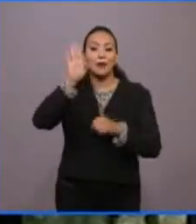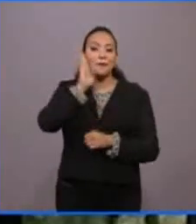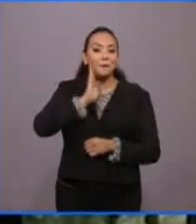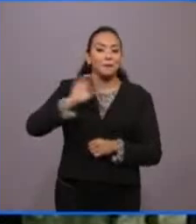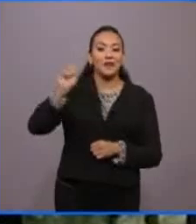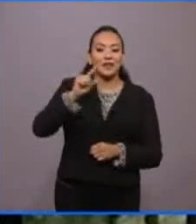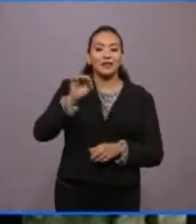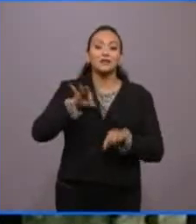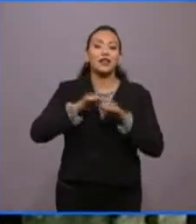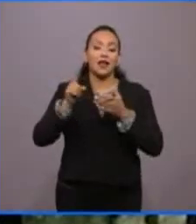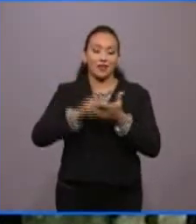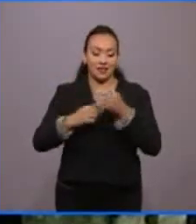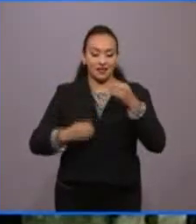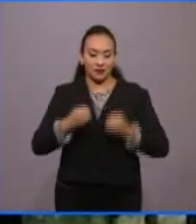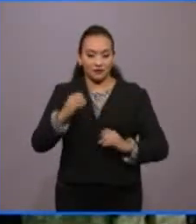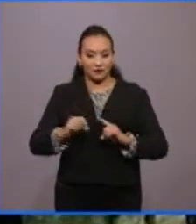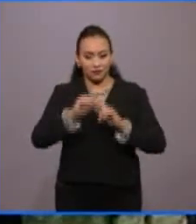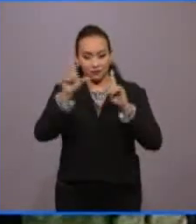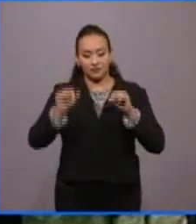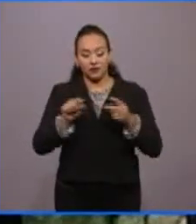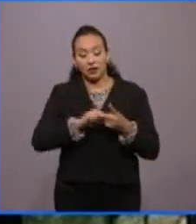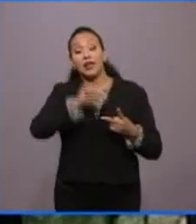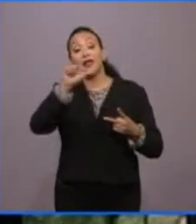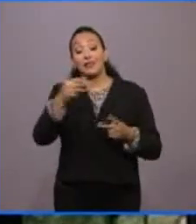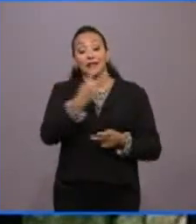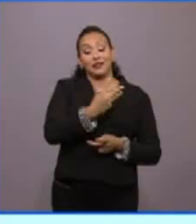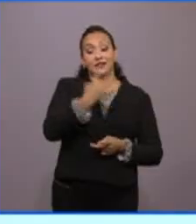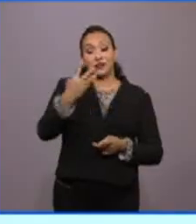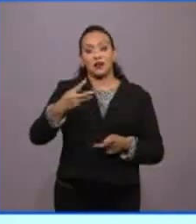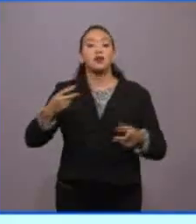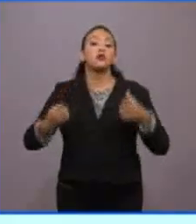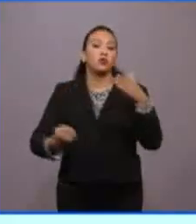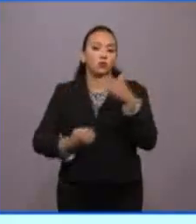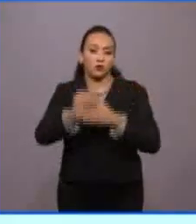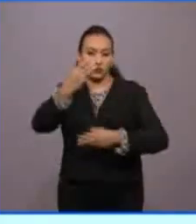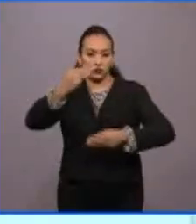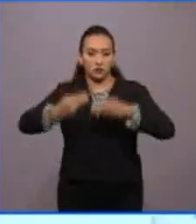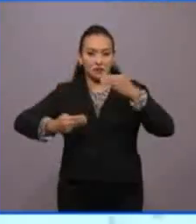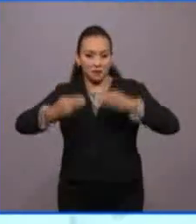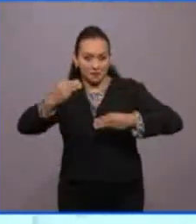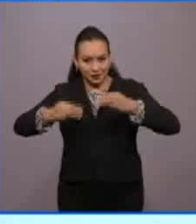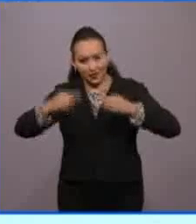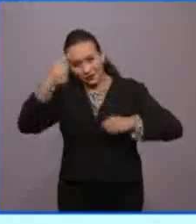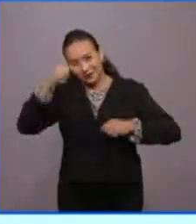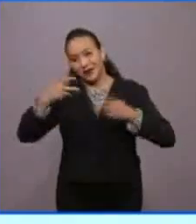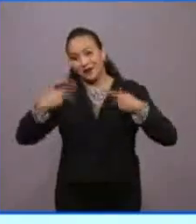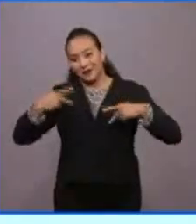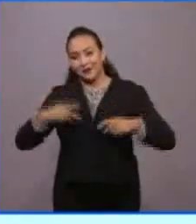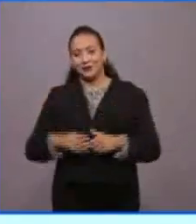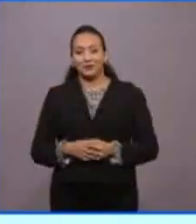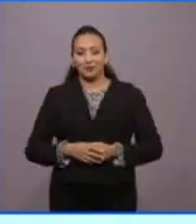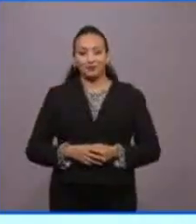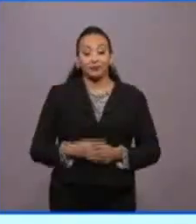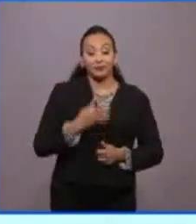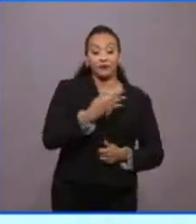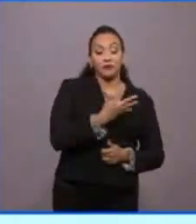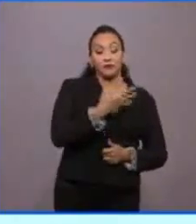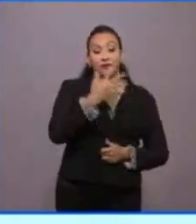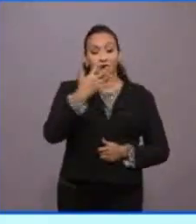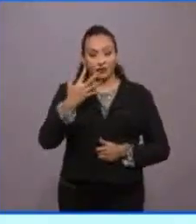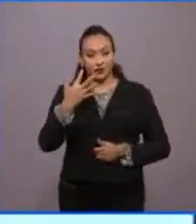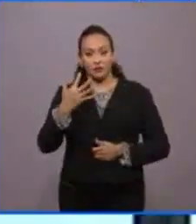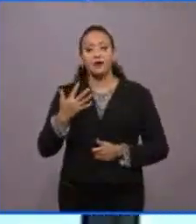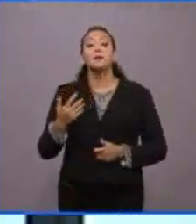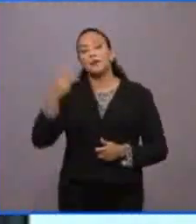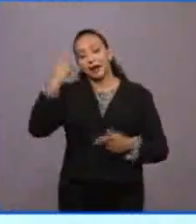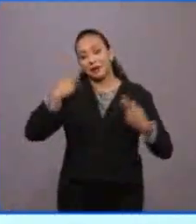ministros de la Suprema Corte, del 3 al 4 de integrantes del Tribunal de Disciplina Judicial, del 4 al 5